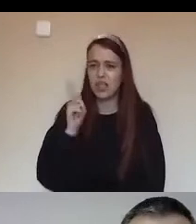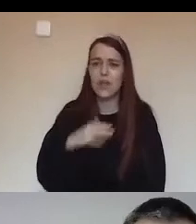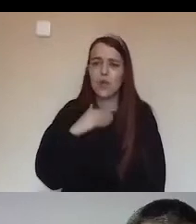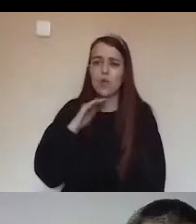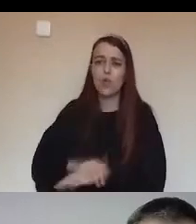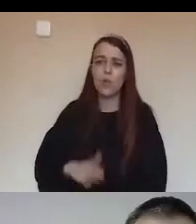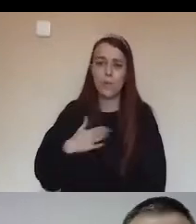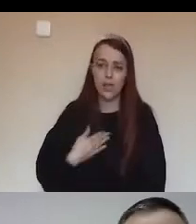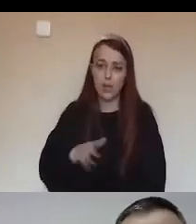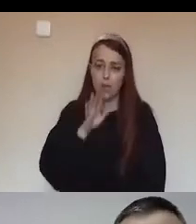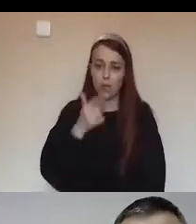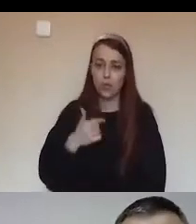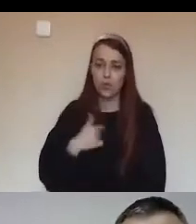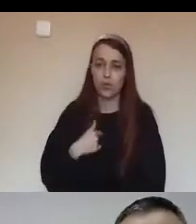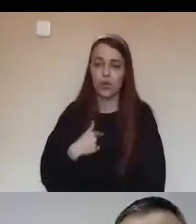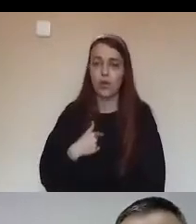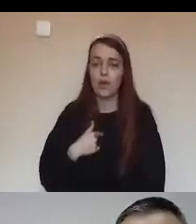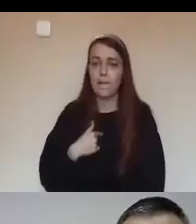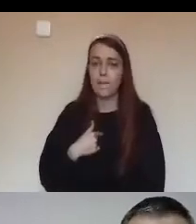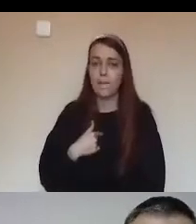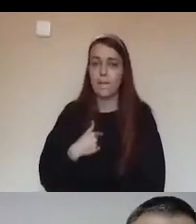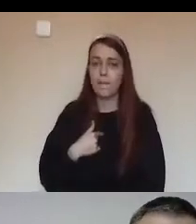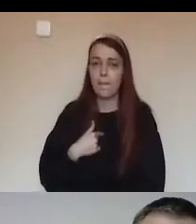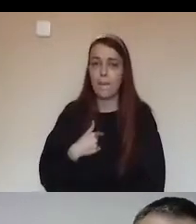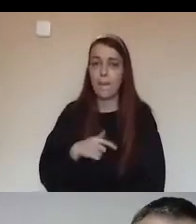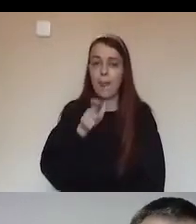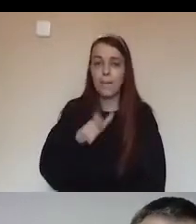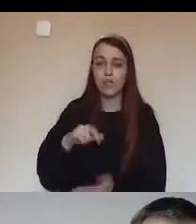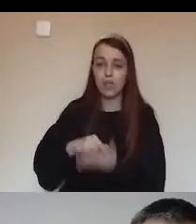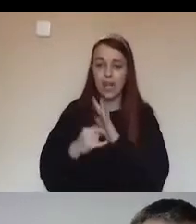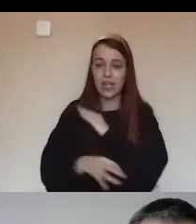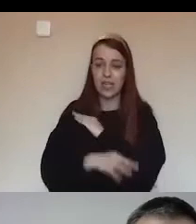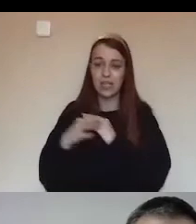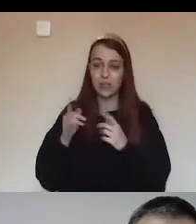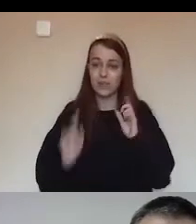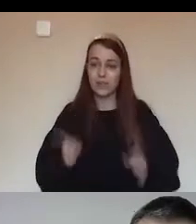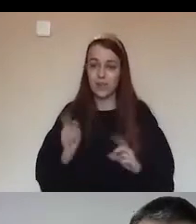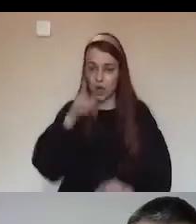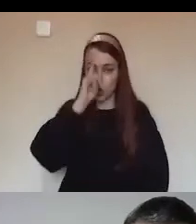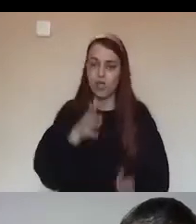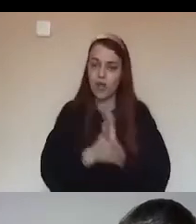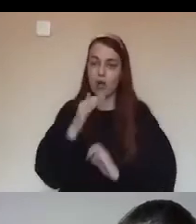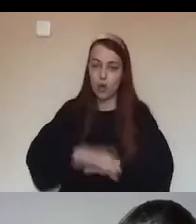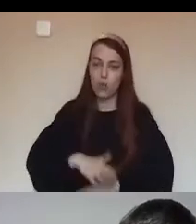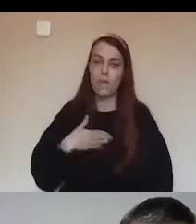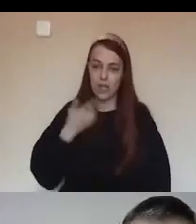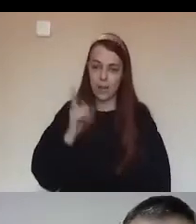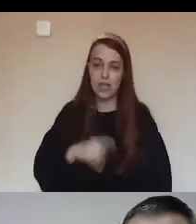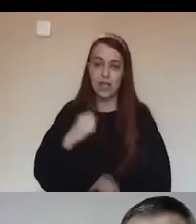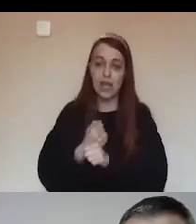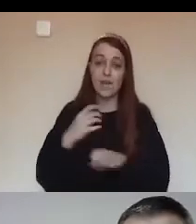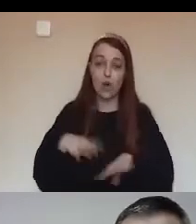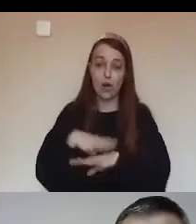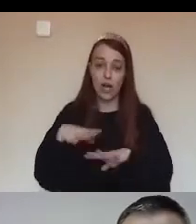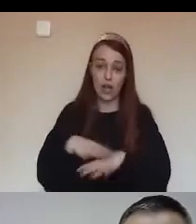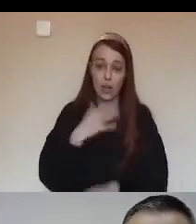haber estado a la altura y saber haber dirigido a los arquitectos. El trabajo en red, reuniones, pues, por ejemplo, aquí con Regina Cohen